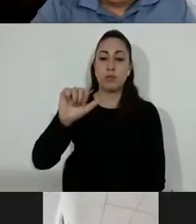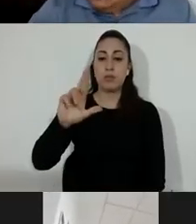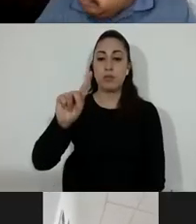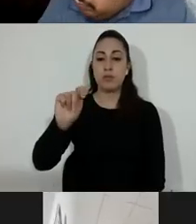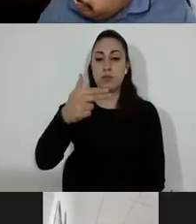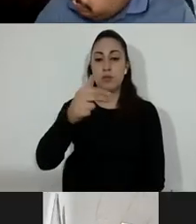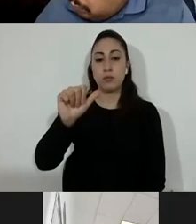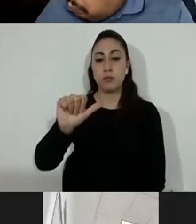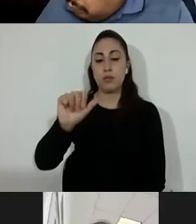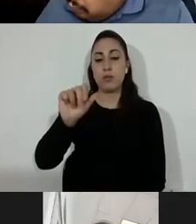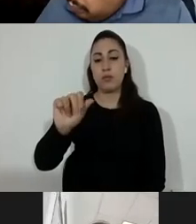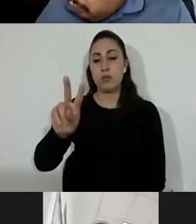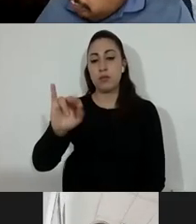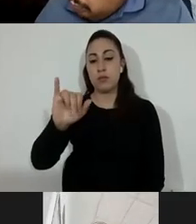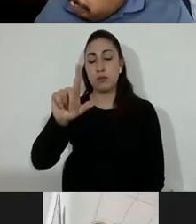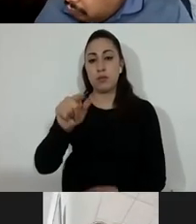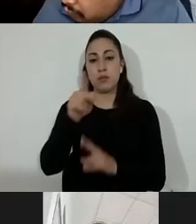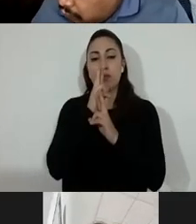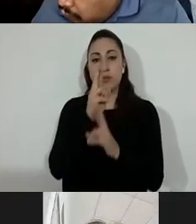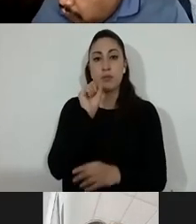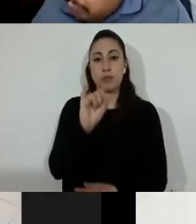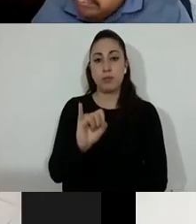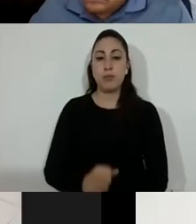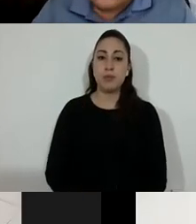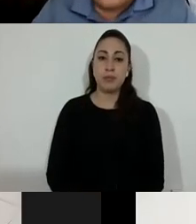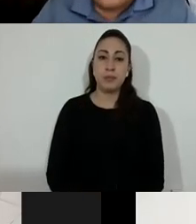Ventura. Marta Ávila, a favor.